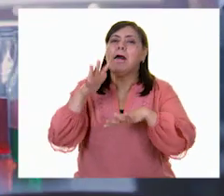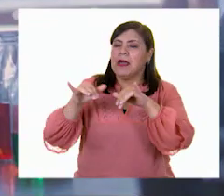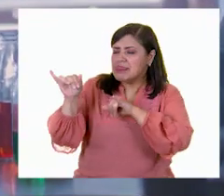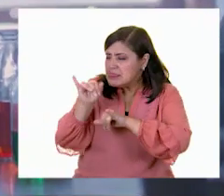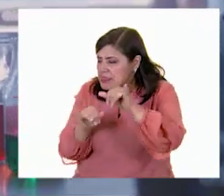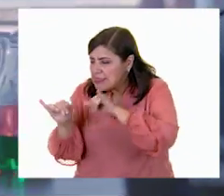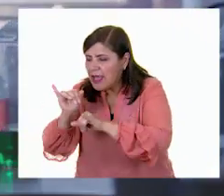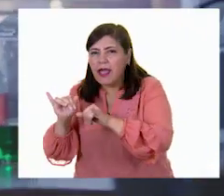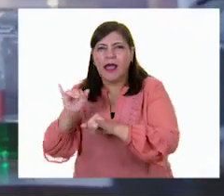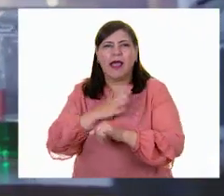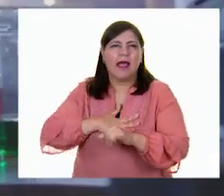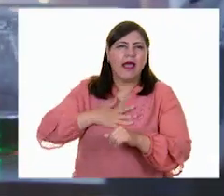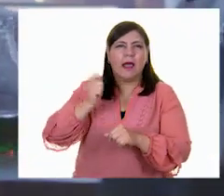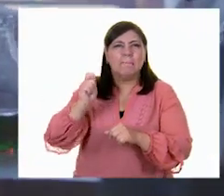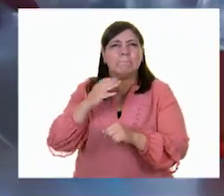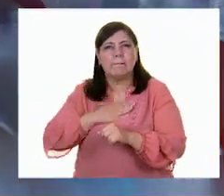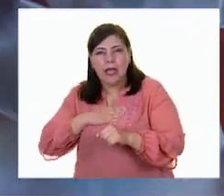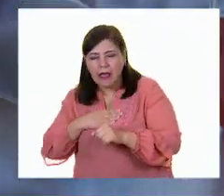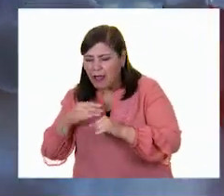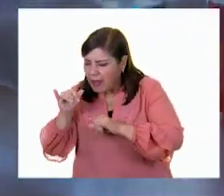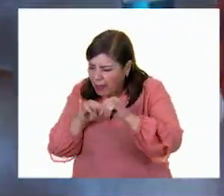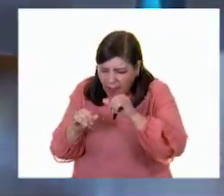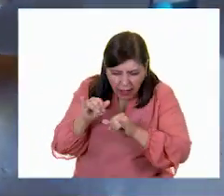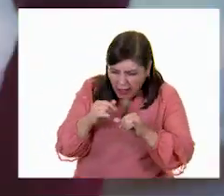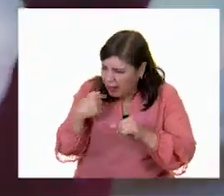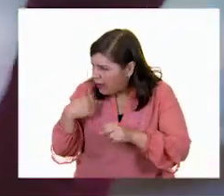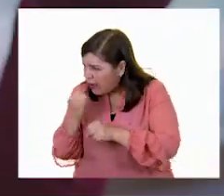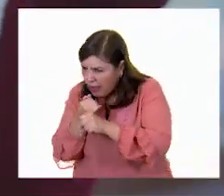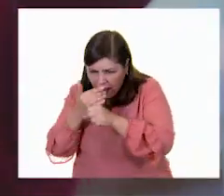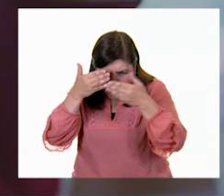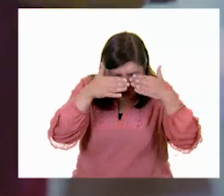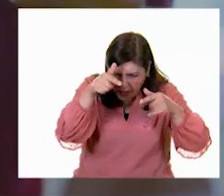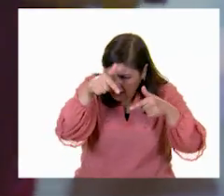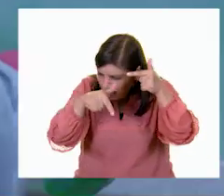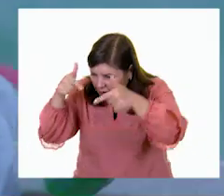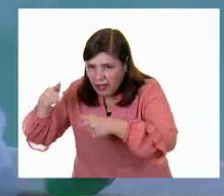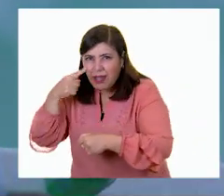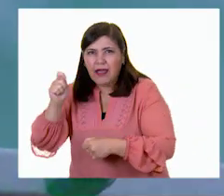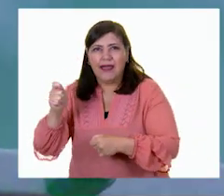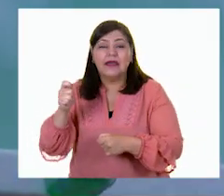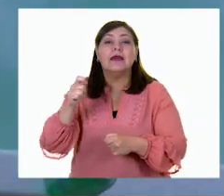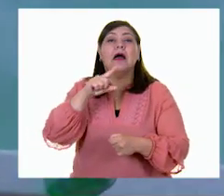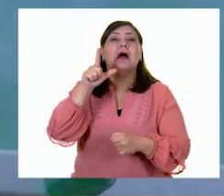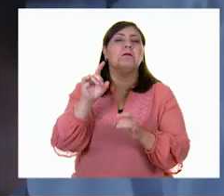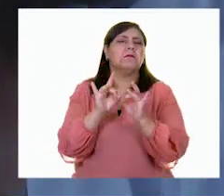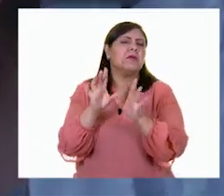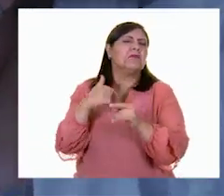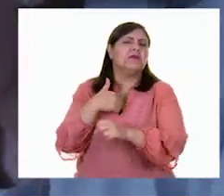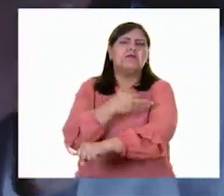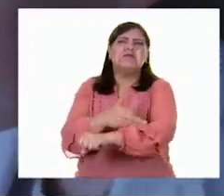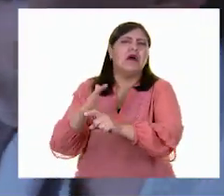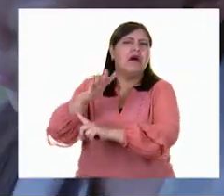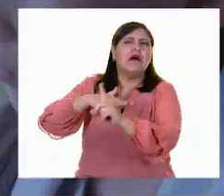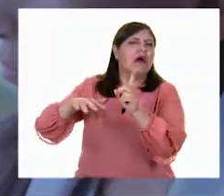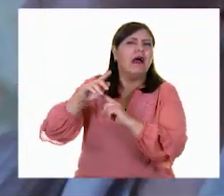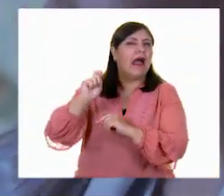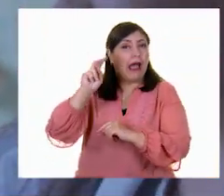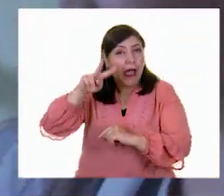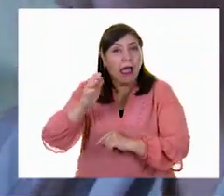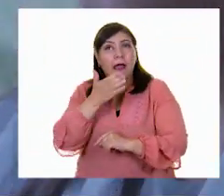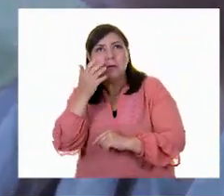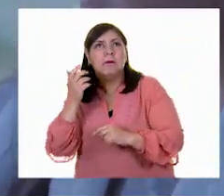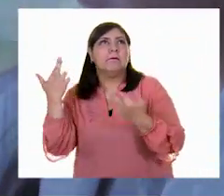mezclando cosas en el baño y explorando todo lo que me encontraba a mi paso. En mi familia no era tan común que alguna mujer